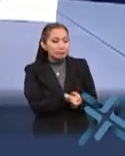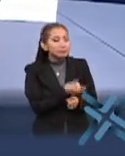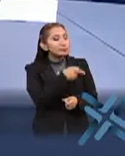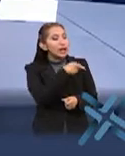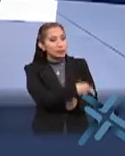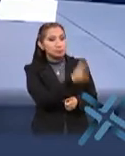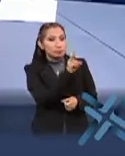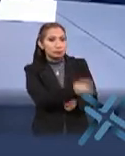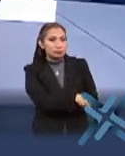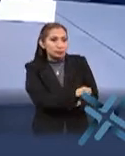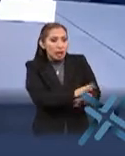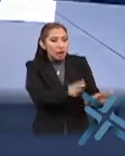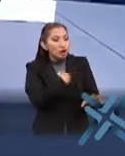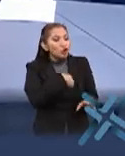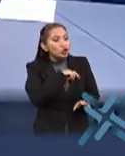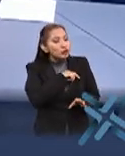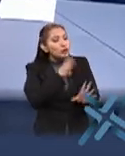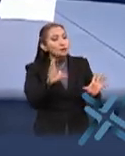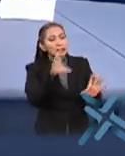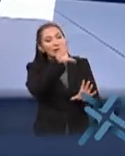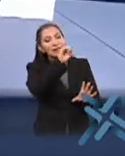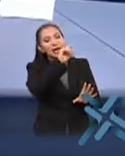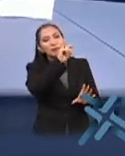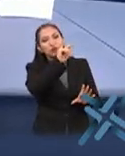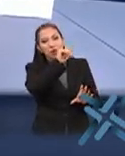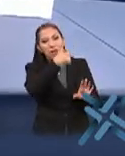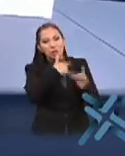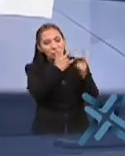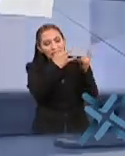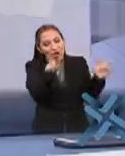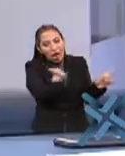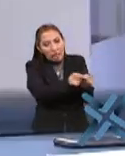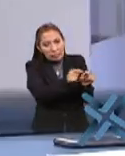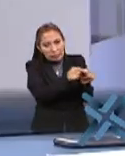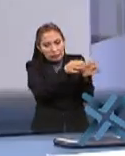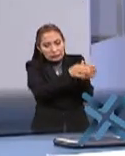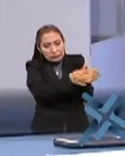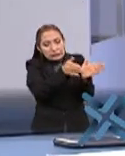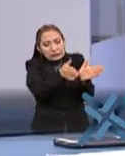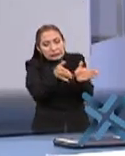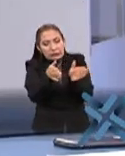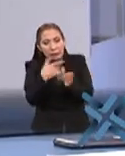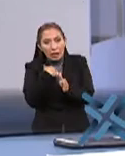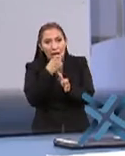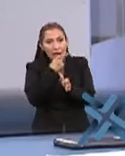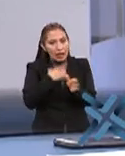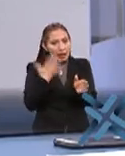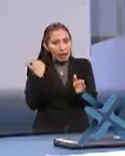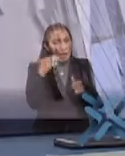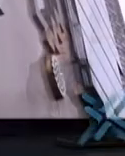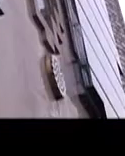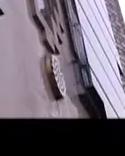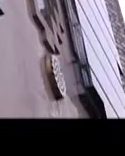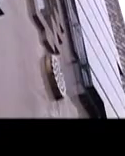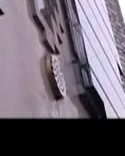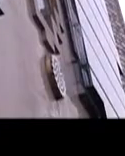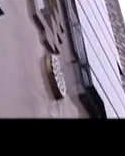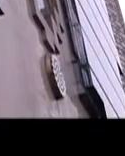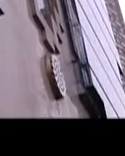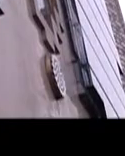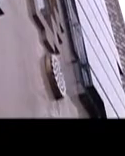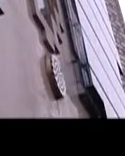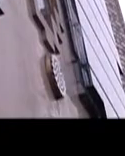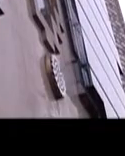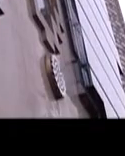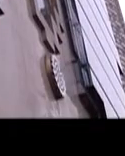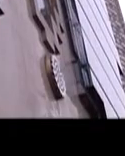Y así es, vamos a tener cápsulas, me decía Ana, y lo platicábamos, de las noticias más importantes. Yo creo que todo es